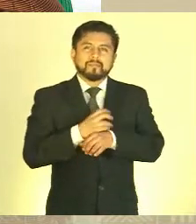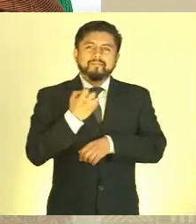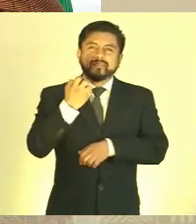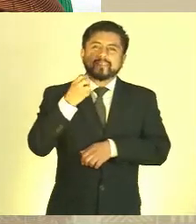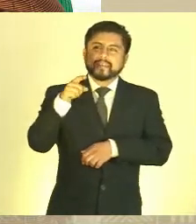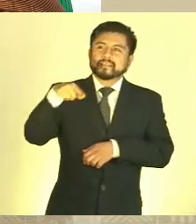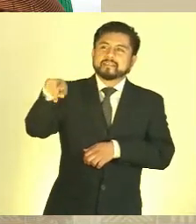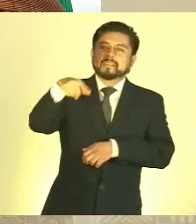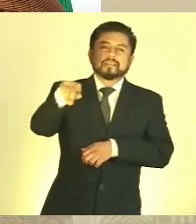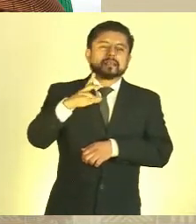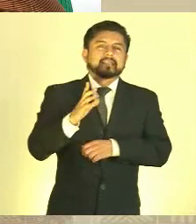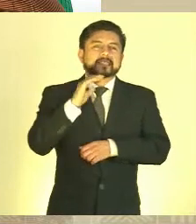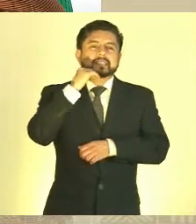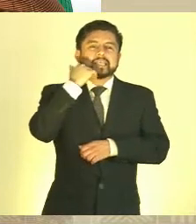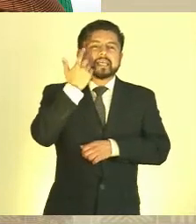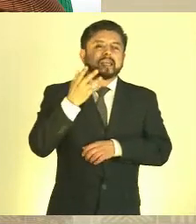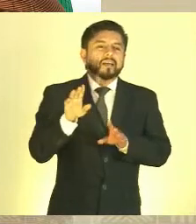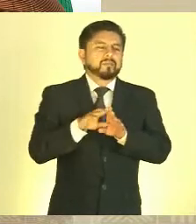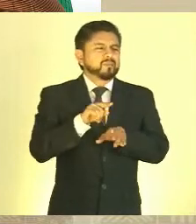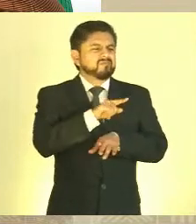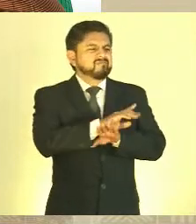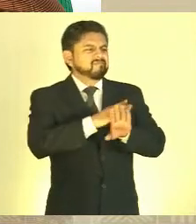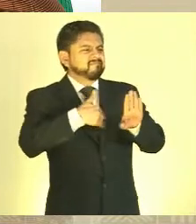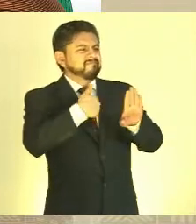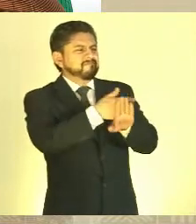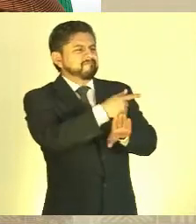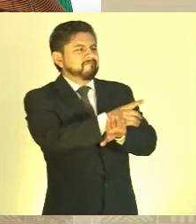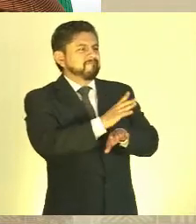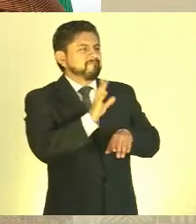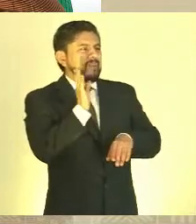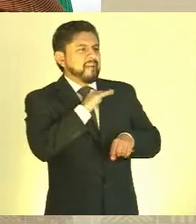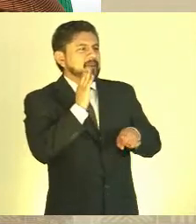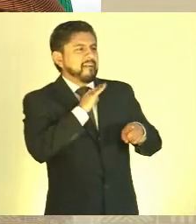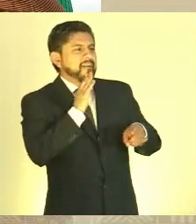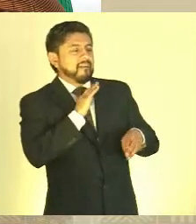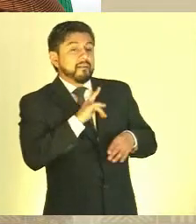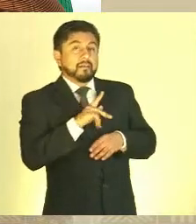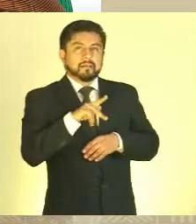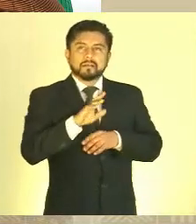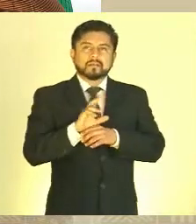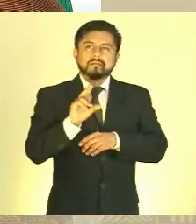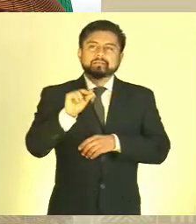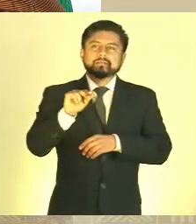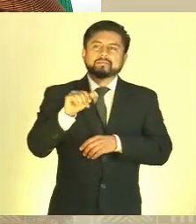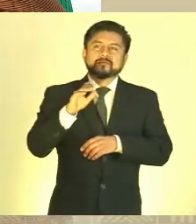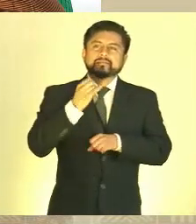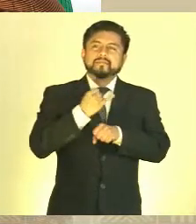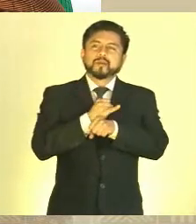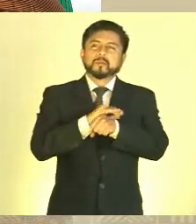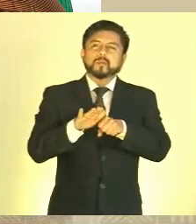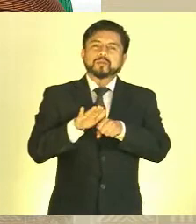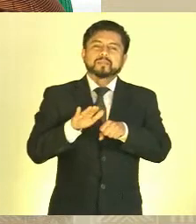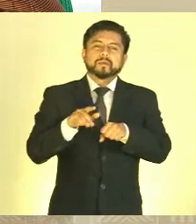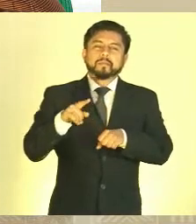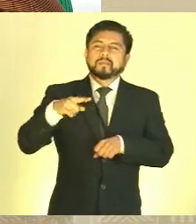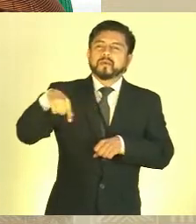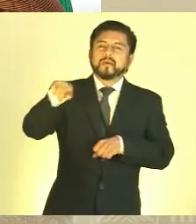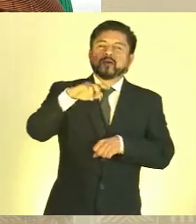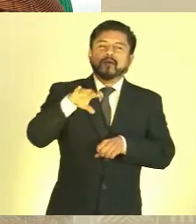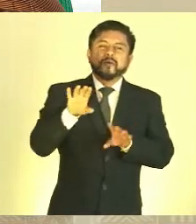intentan trabar el trabajo del ser. Pero al final no lo podrán hacer porque como los datos